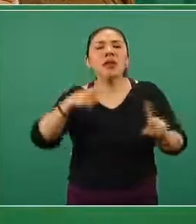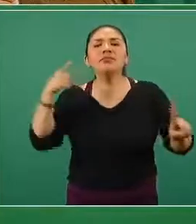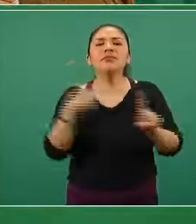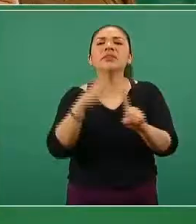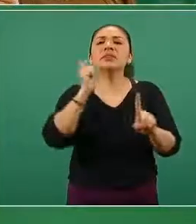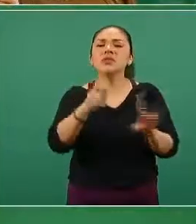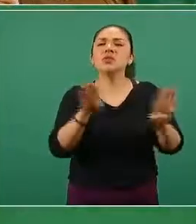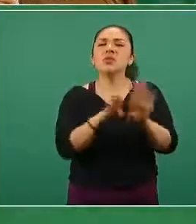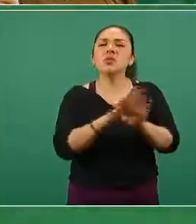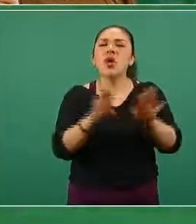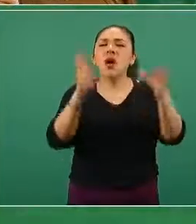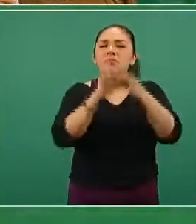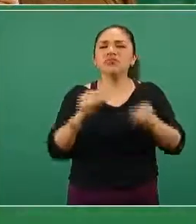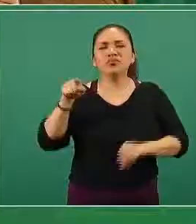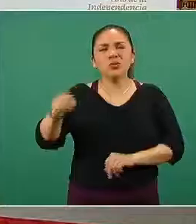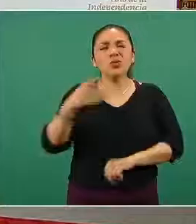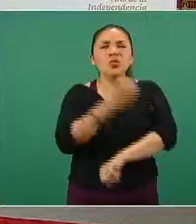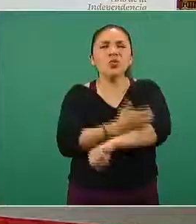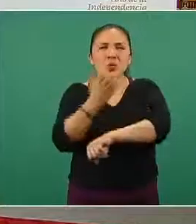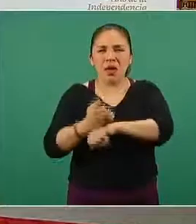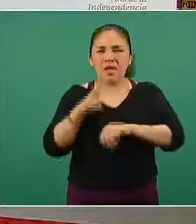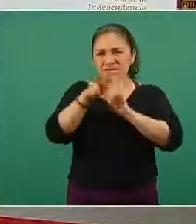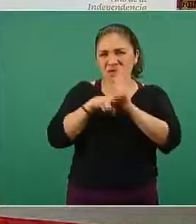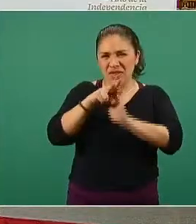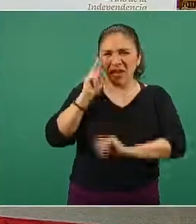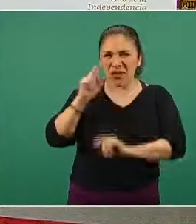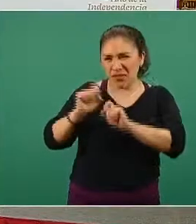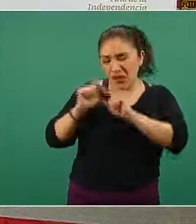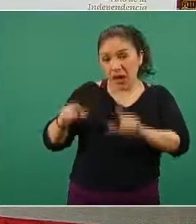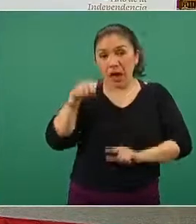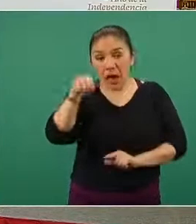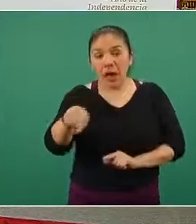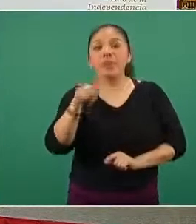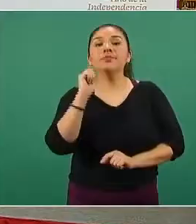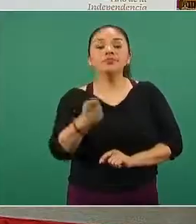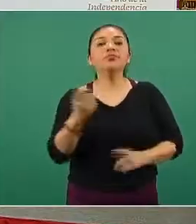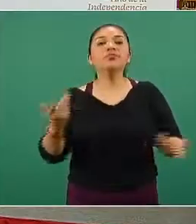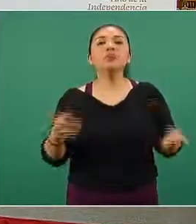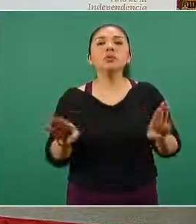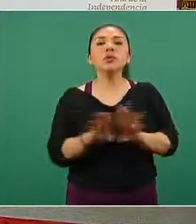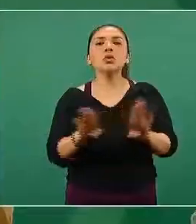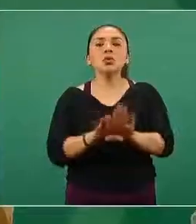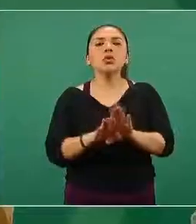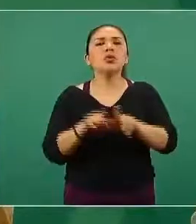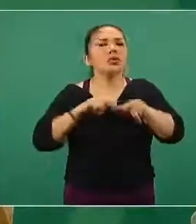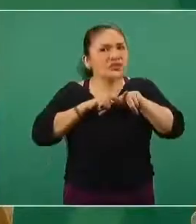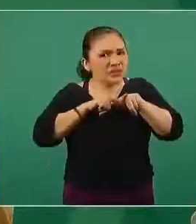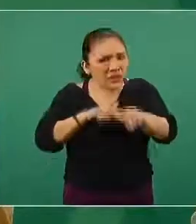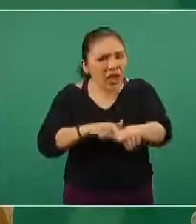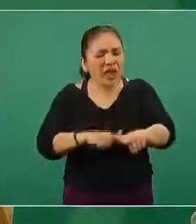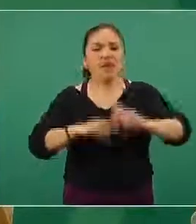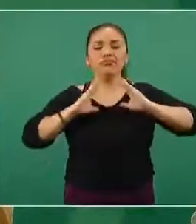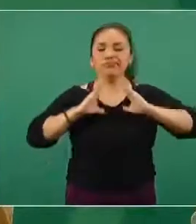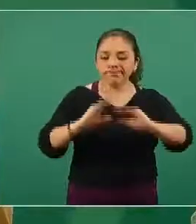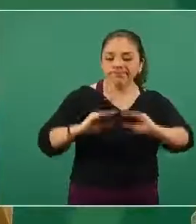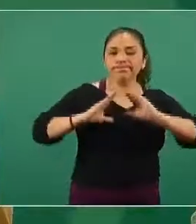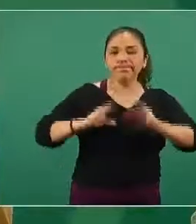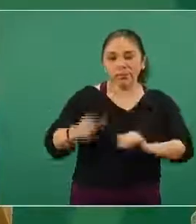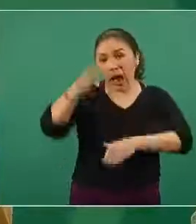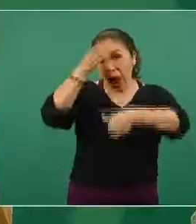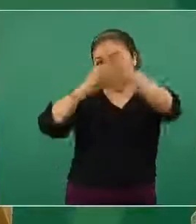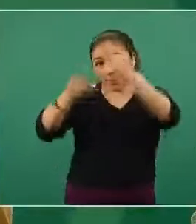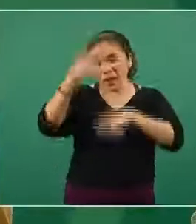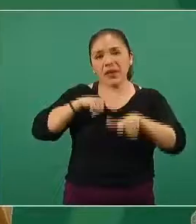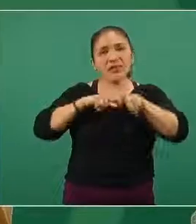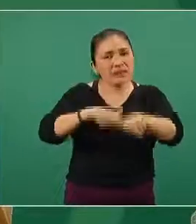lo comentaba las compañeras en el video, el seguir capacitándonos